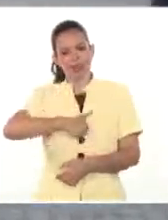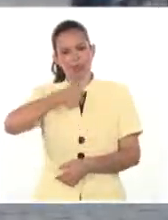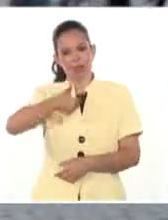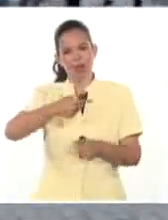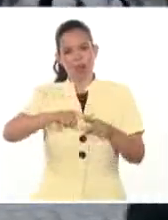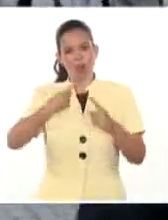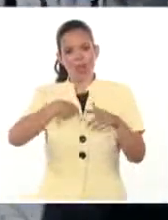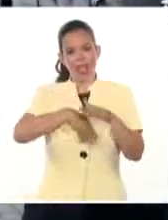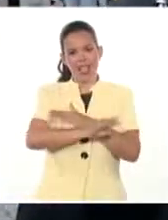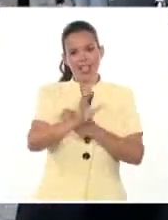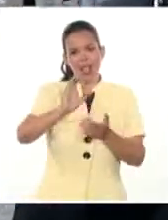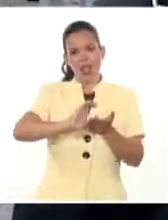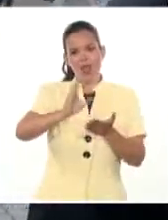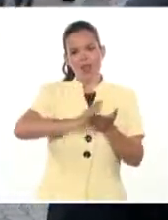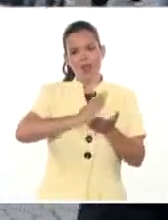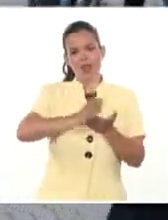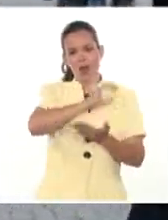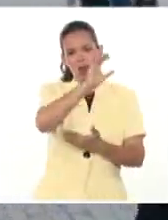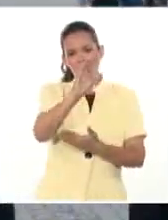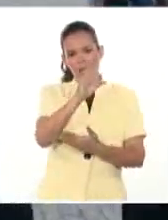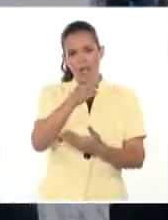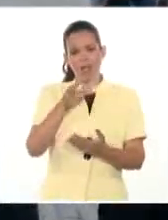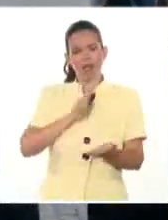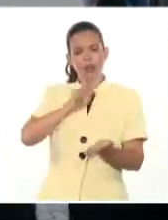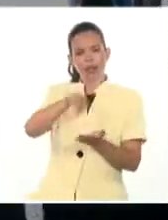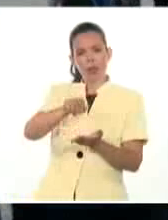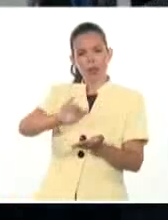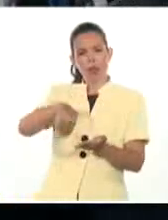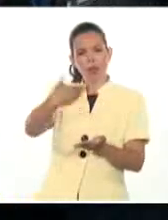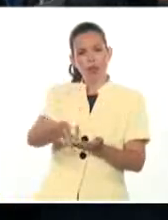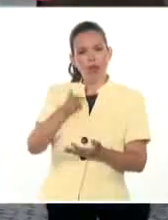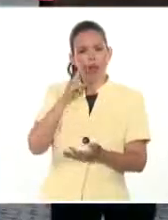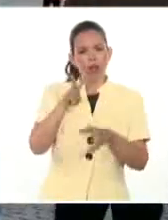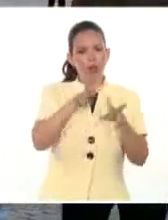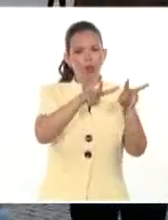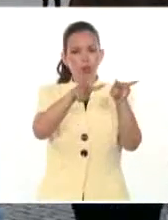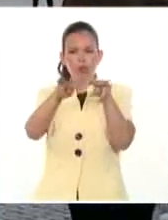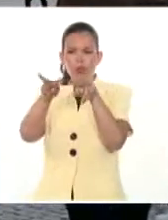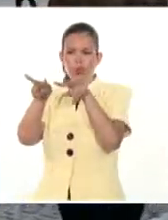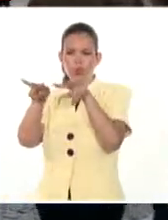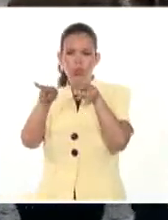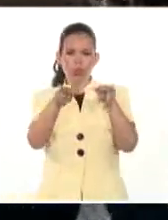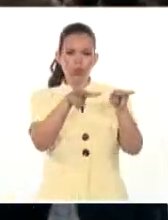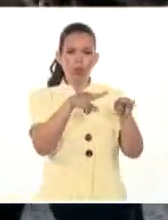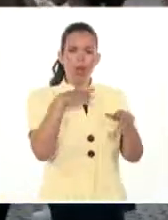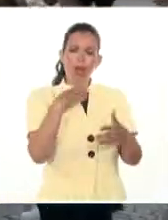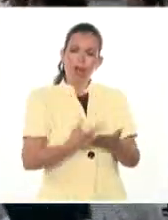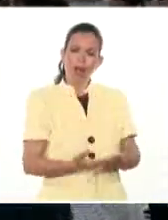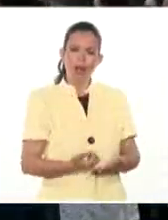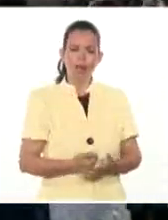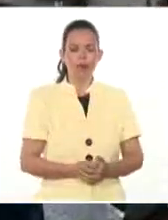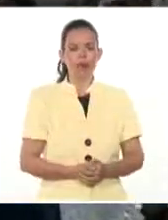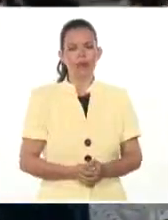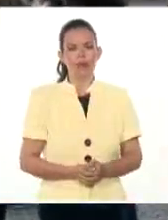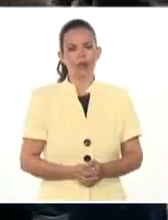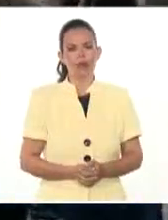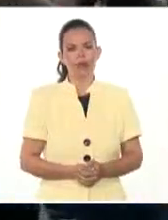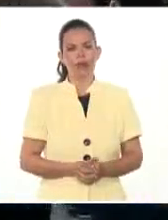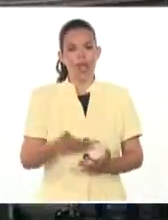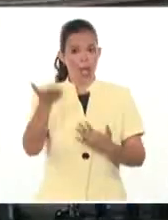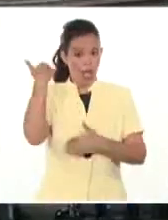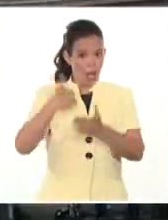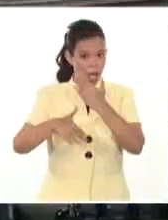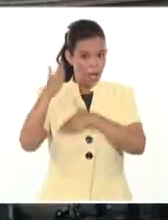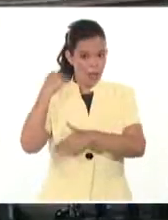donde quemaron las cosas, los libros, y es bastante impresionante. Junto a la que fuera la biblioteca de la hoy Universidad